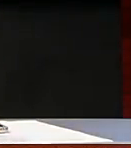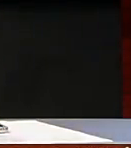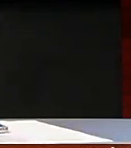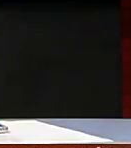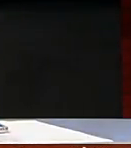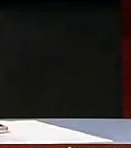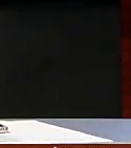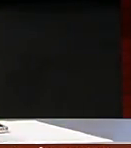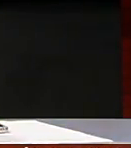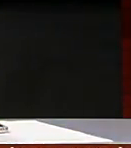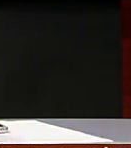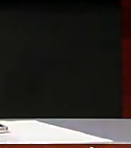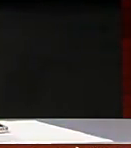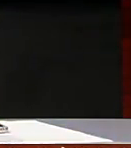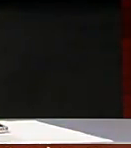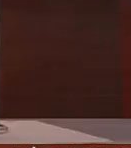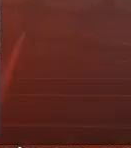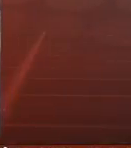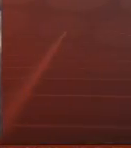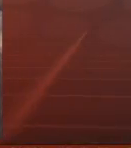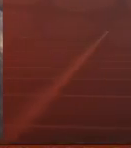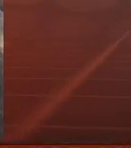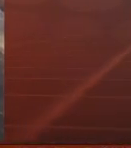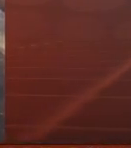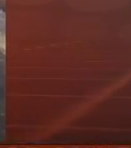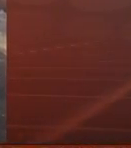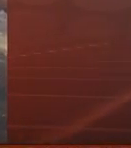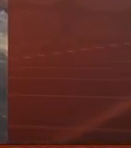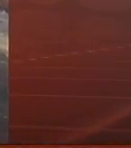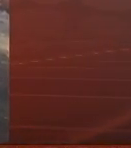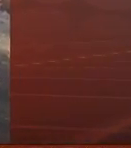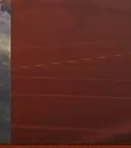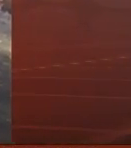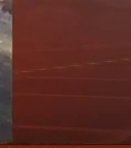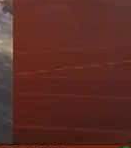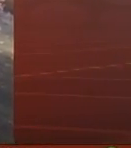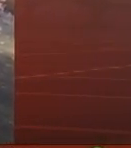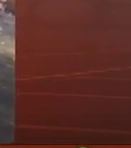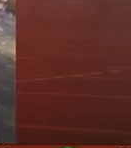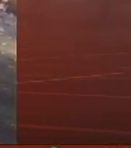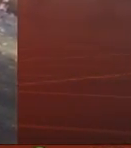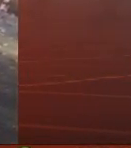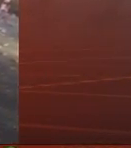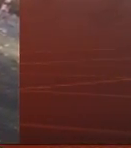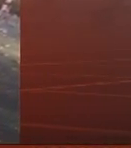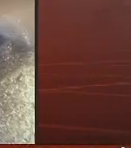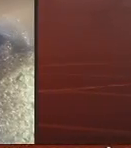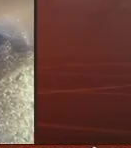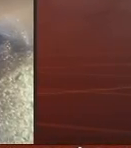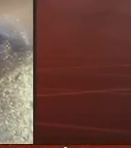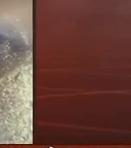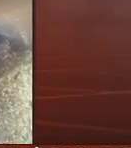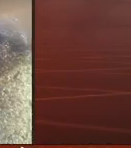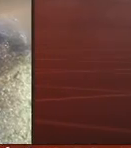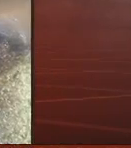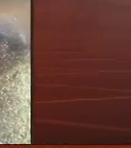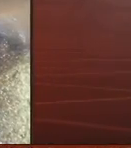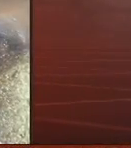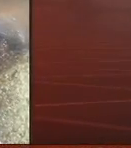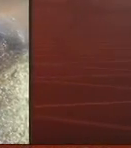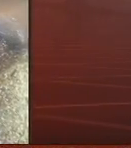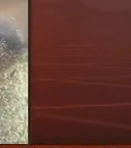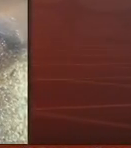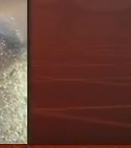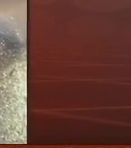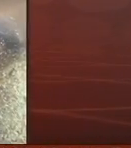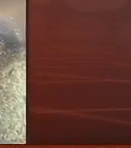en Periférico Sur, aquí en la Ciudad de México, a la altura de la calle 11 de Abril en la colonia Tacubaya, por lo que los